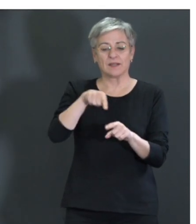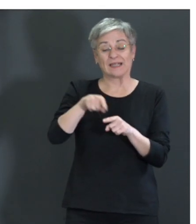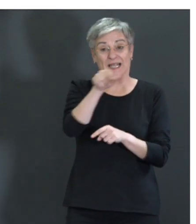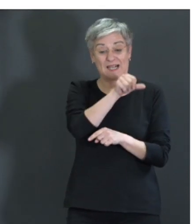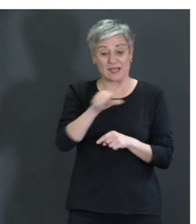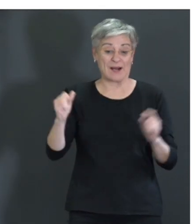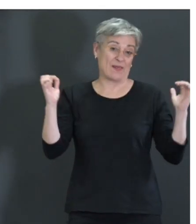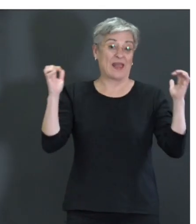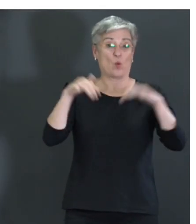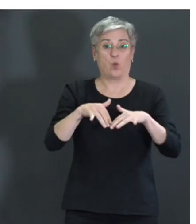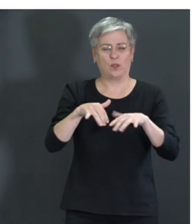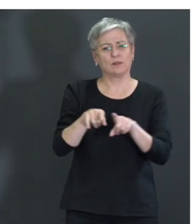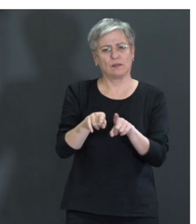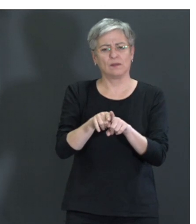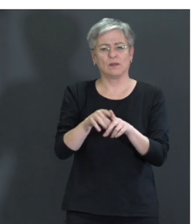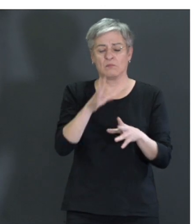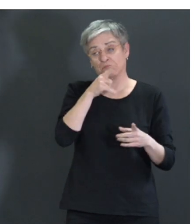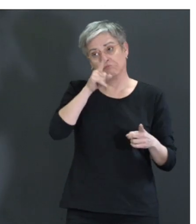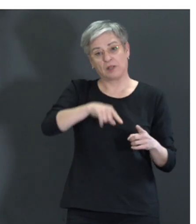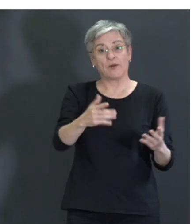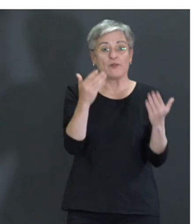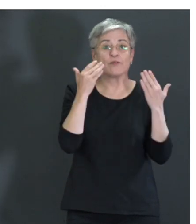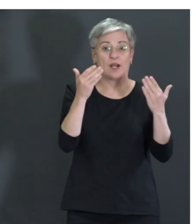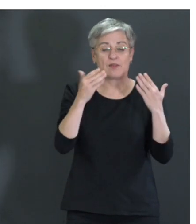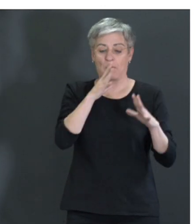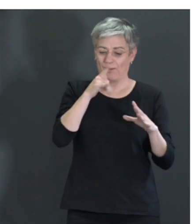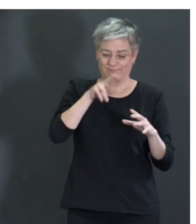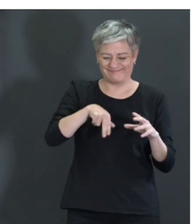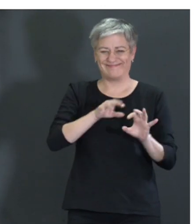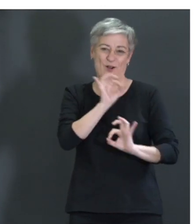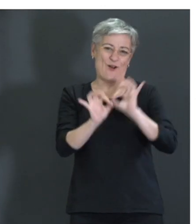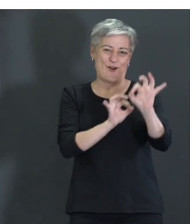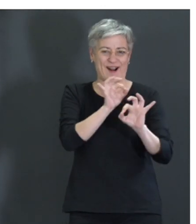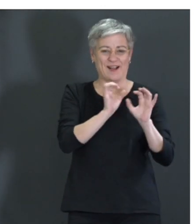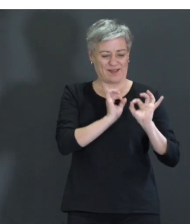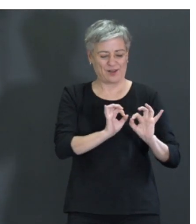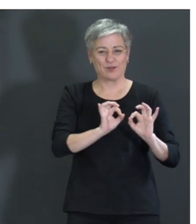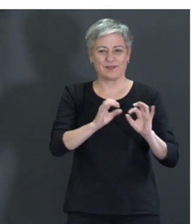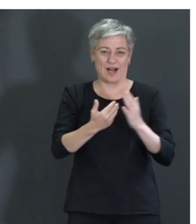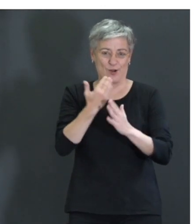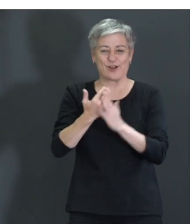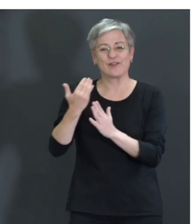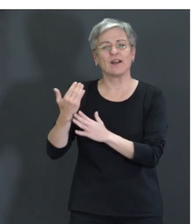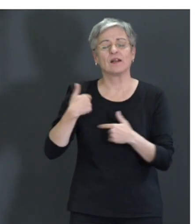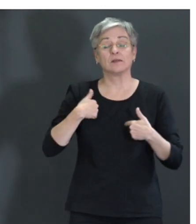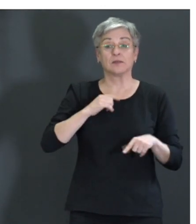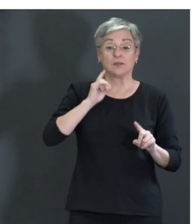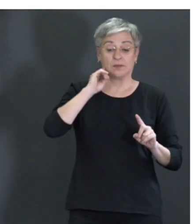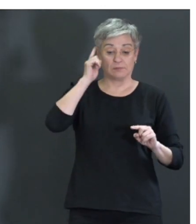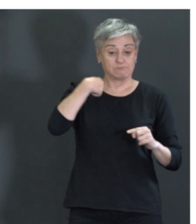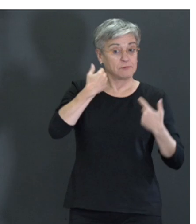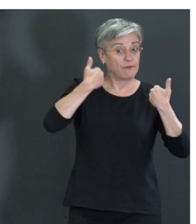semana de encuentros, que además os felicito por esta organización. Y bueno, mi descripción física,